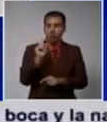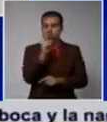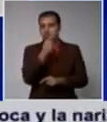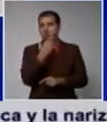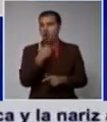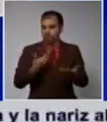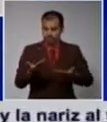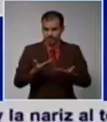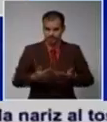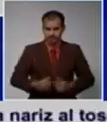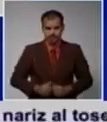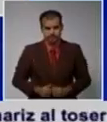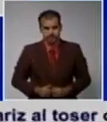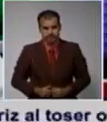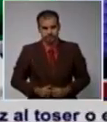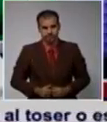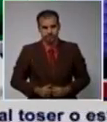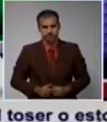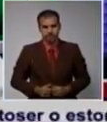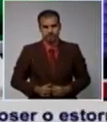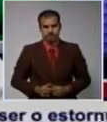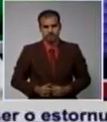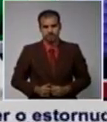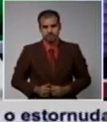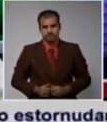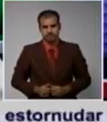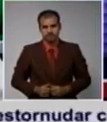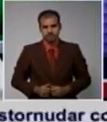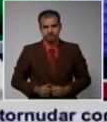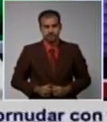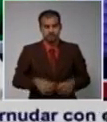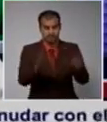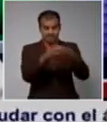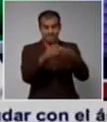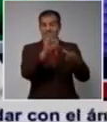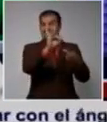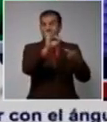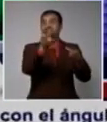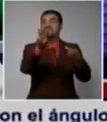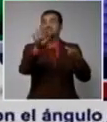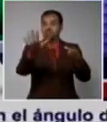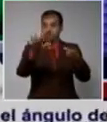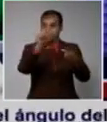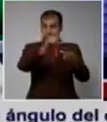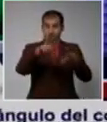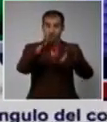De los 735 que se confirmaron ayer con COVID-19,